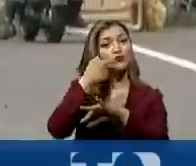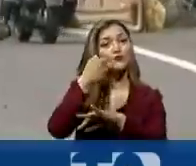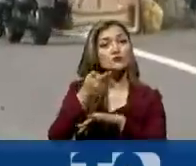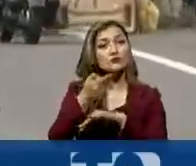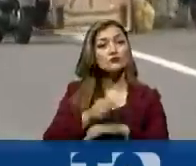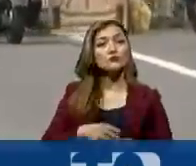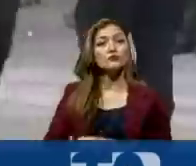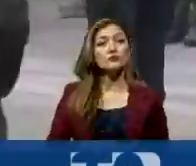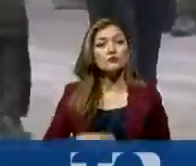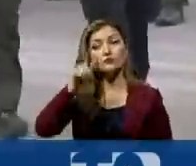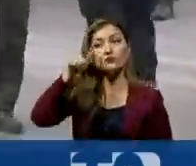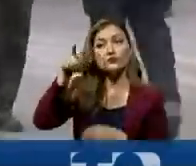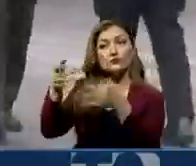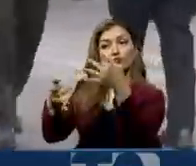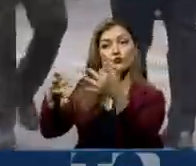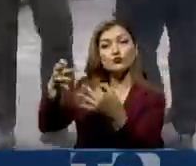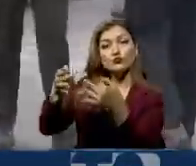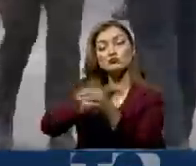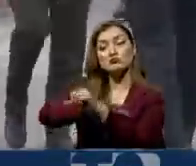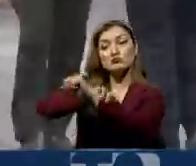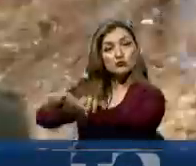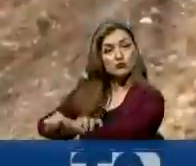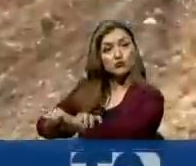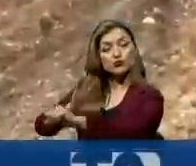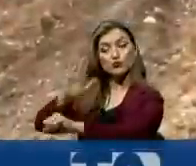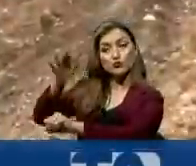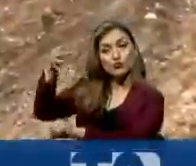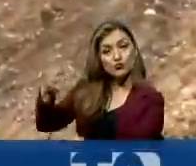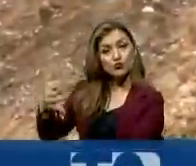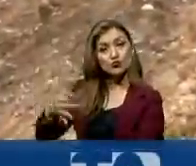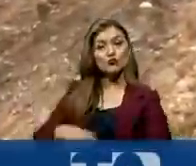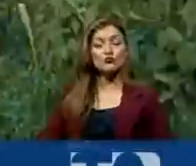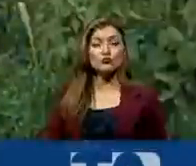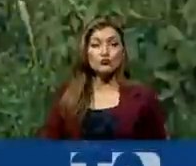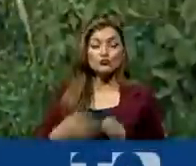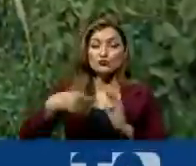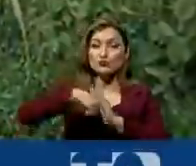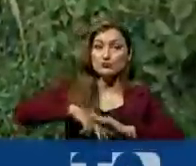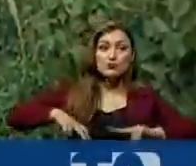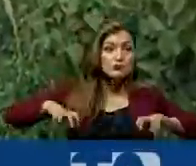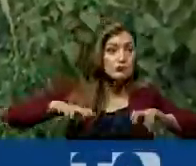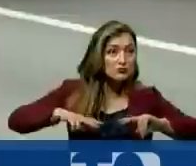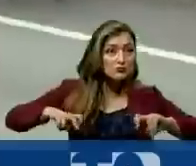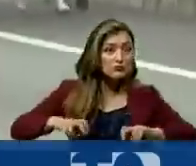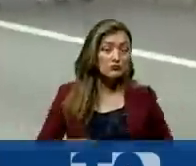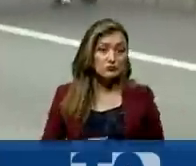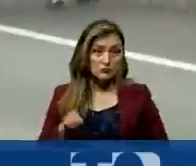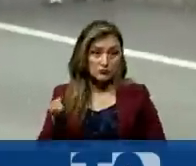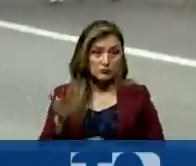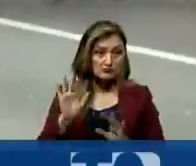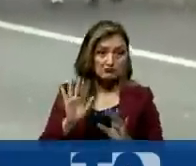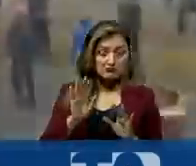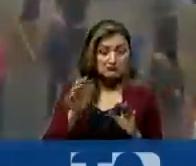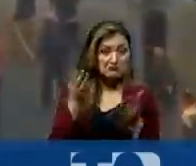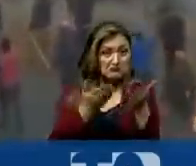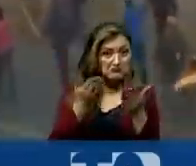a la justicia no actuar y hacer lo suyo en este caso la investigación de los delitos serían paralización de servicios rebelión